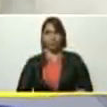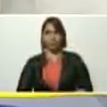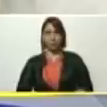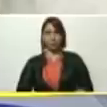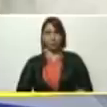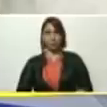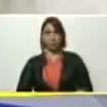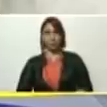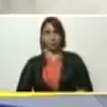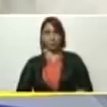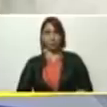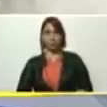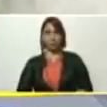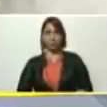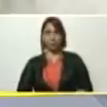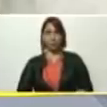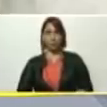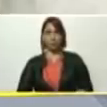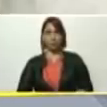Es